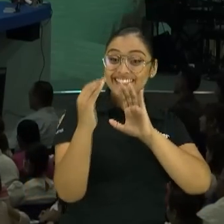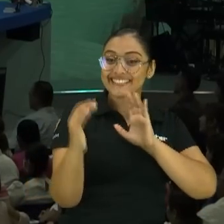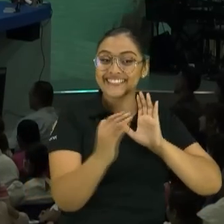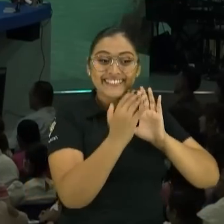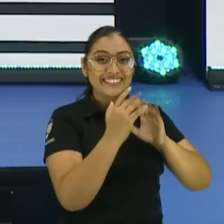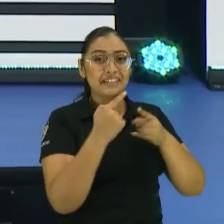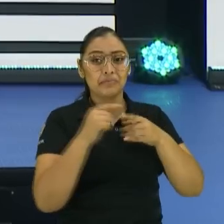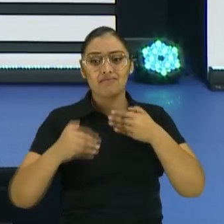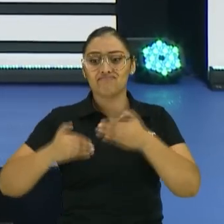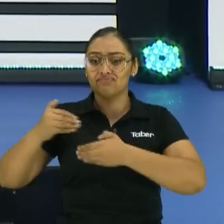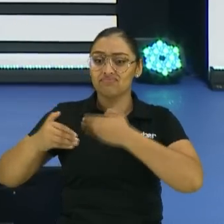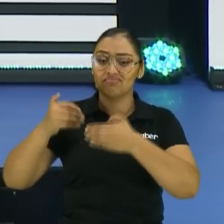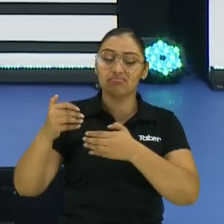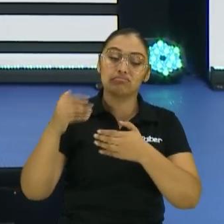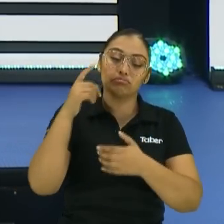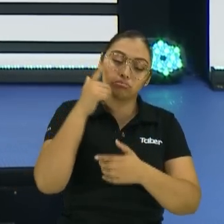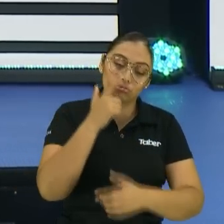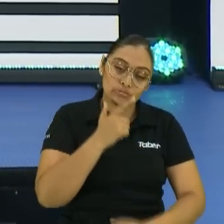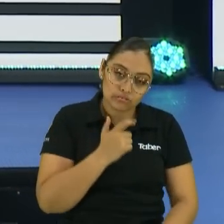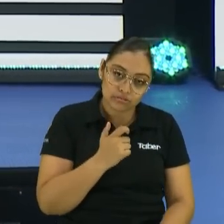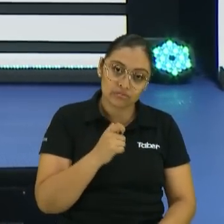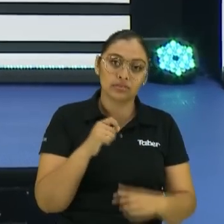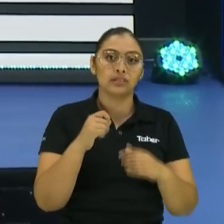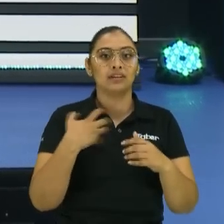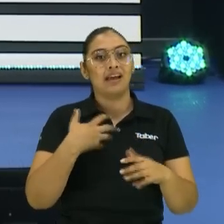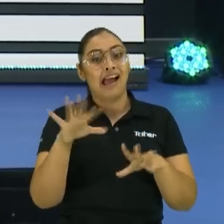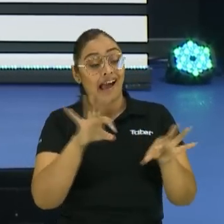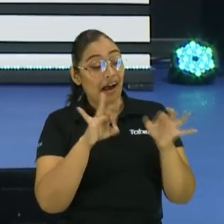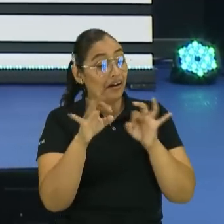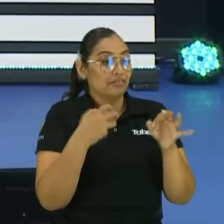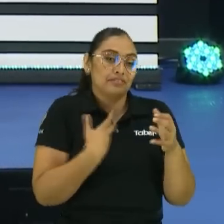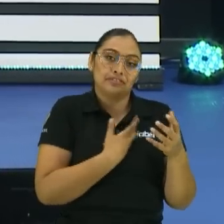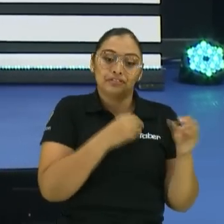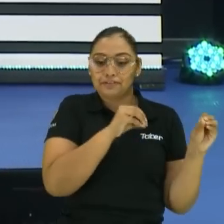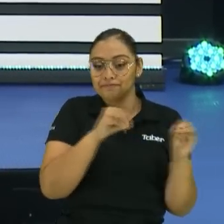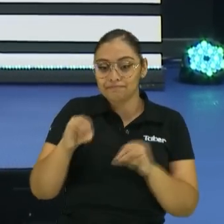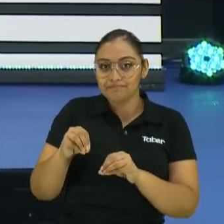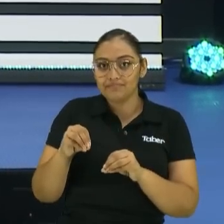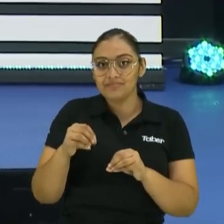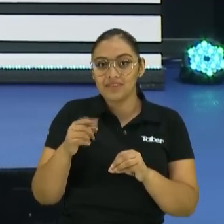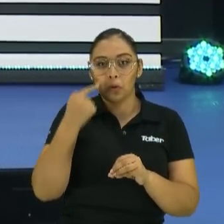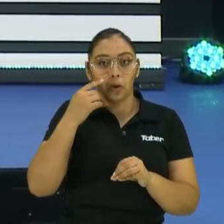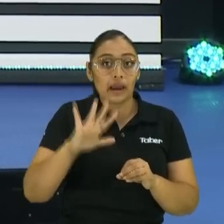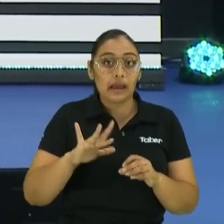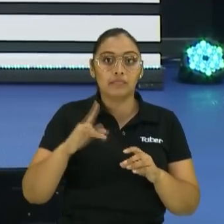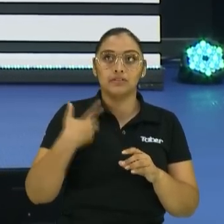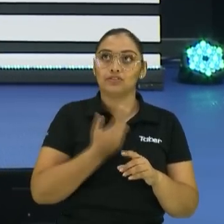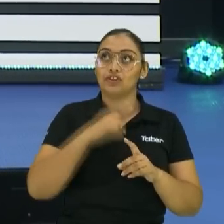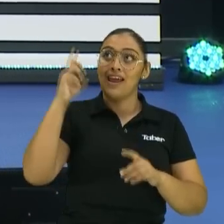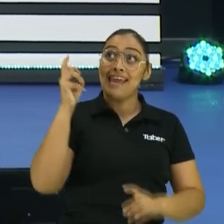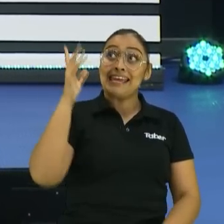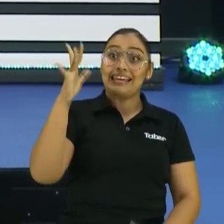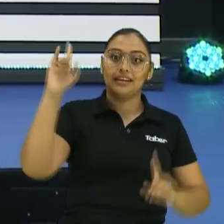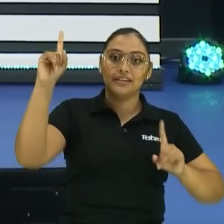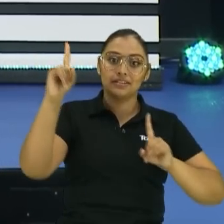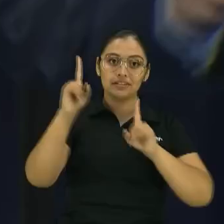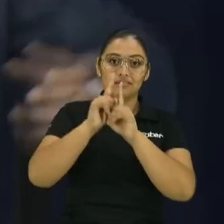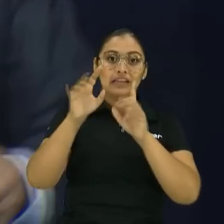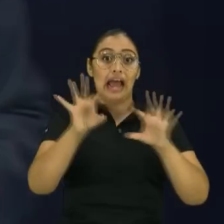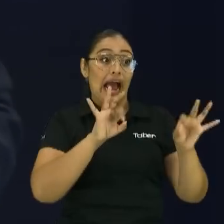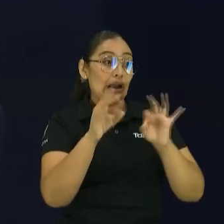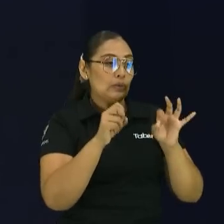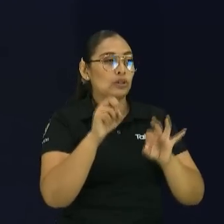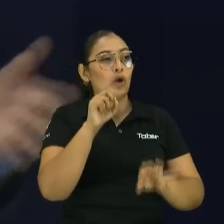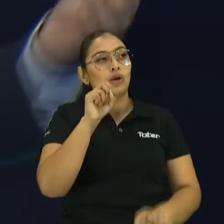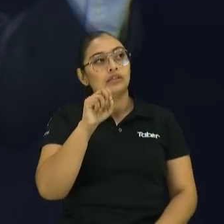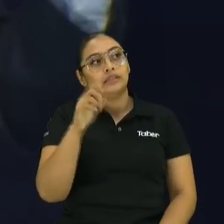comenzaron a enfriar Ese es el caso de muchos de nosotros el día de hoy que llegamos a Cristo no hoy en el año pasado tenemos diez quince doce treinta